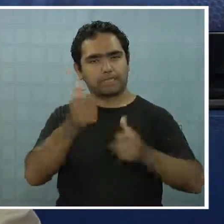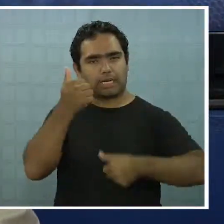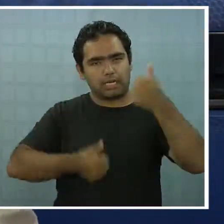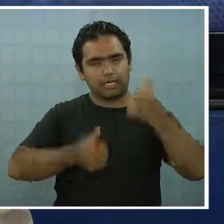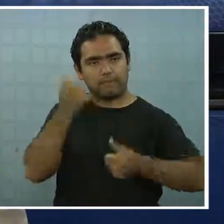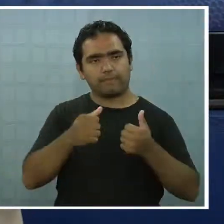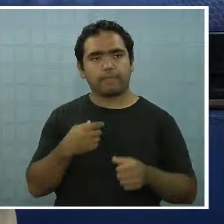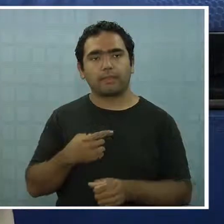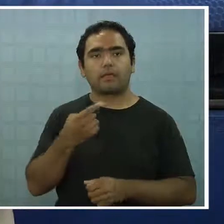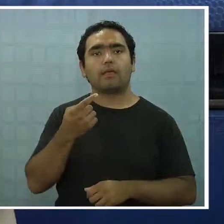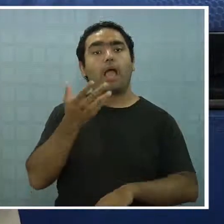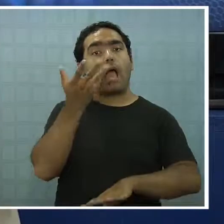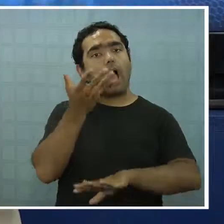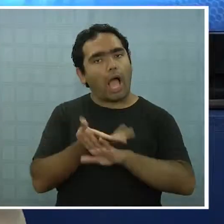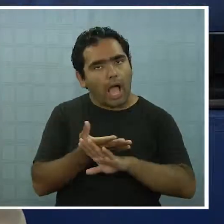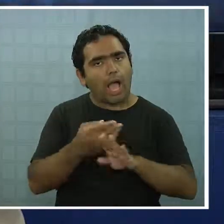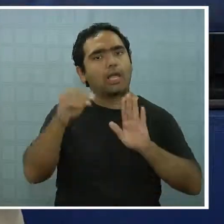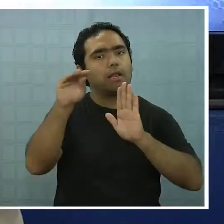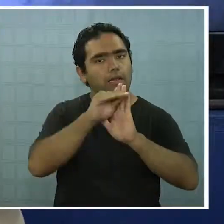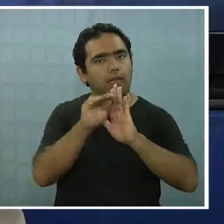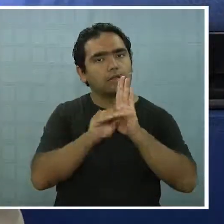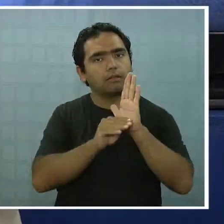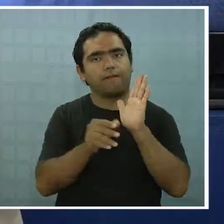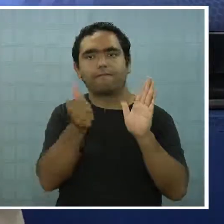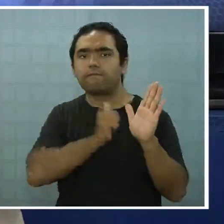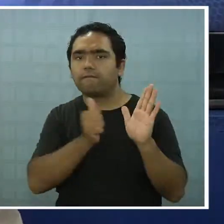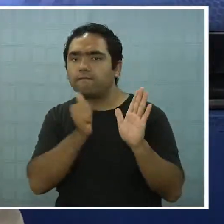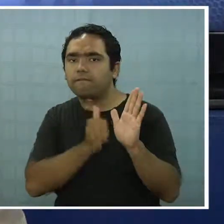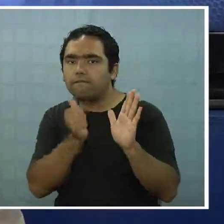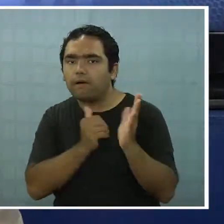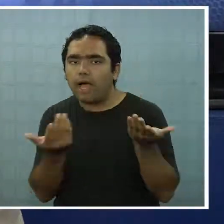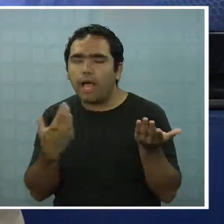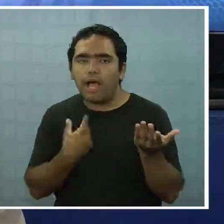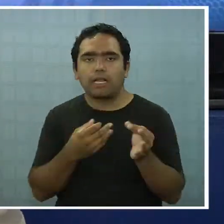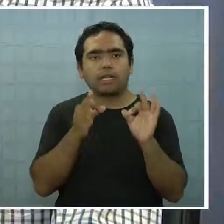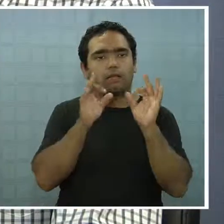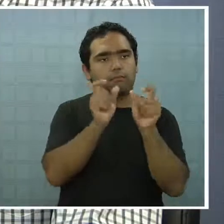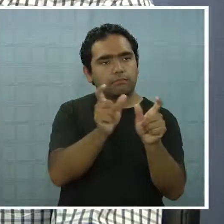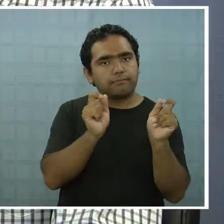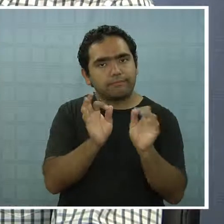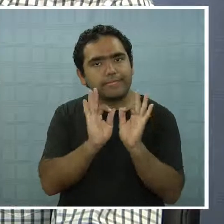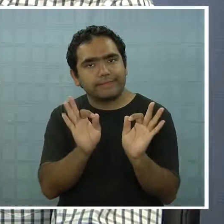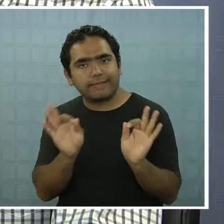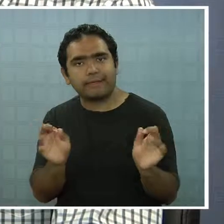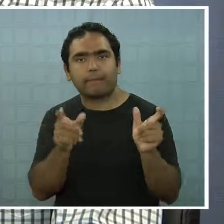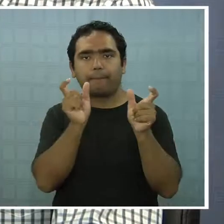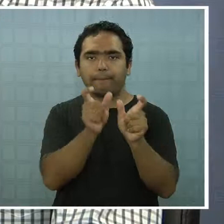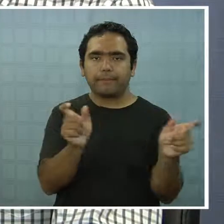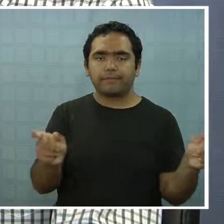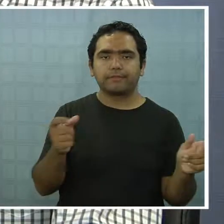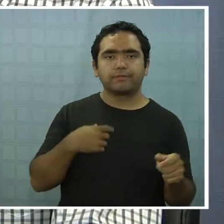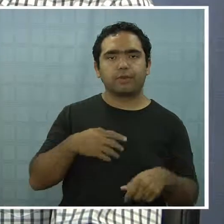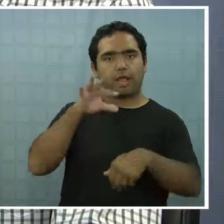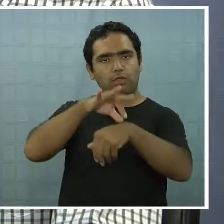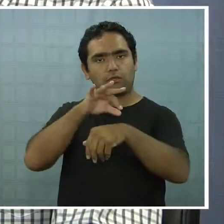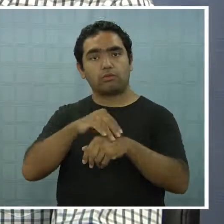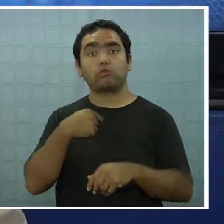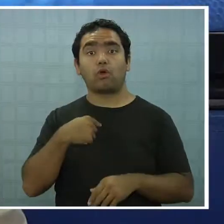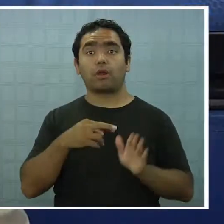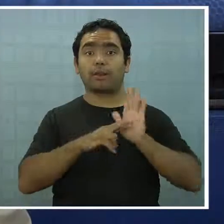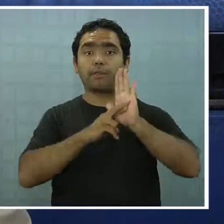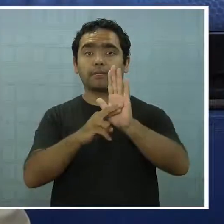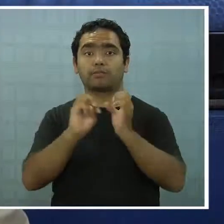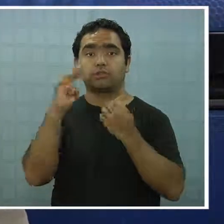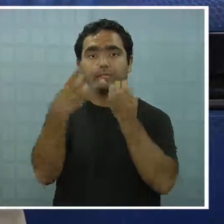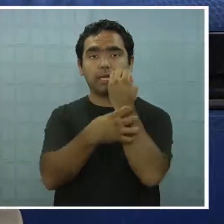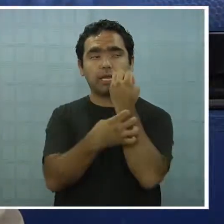se diga que no existen, pero existen, por la falta de especialistas precisamente. Médicos que no se quieren ir, yo represento la región de Atacama, muchos médicos